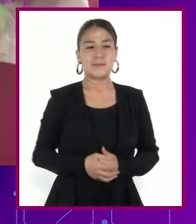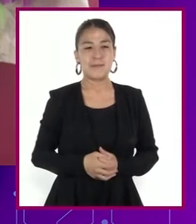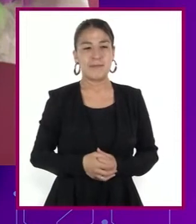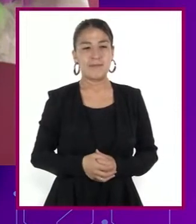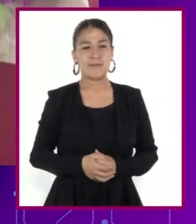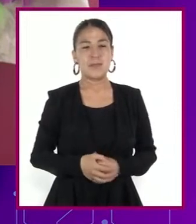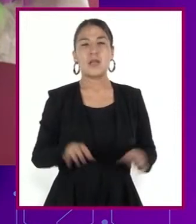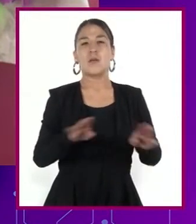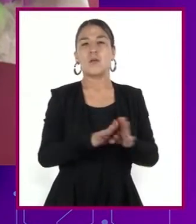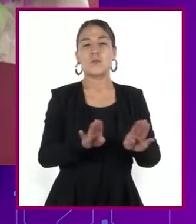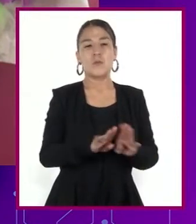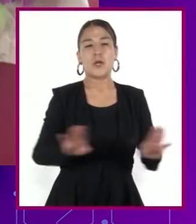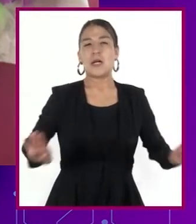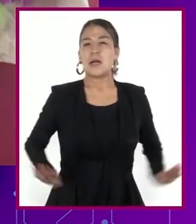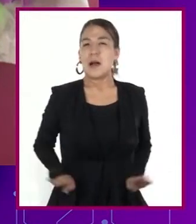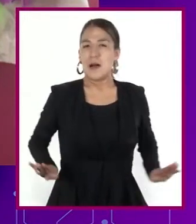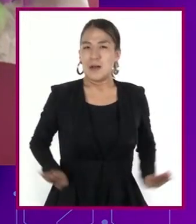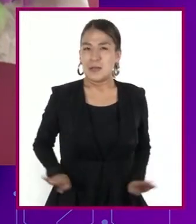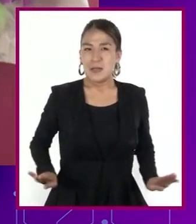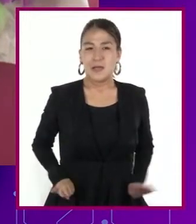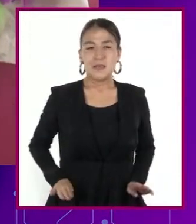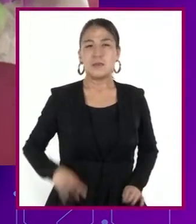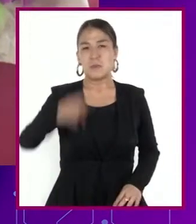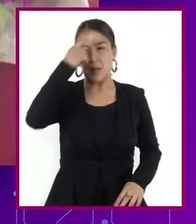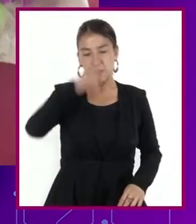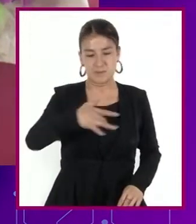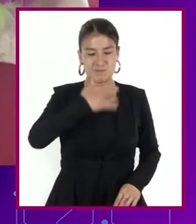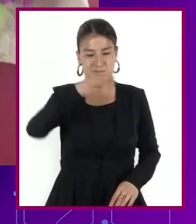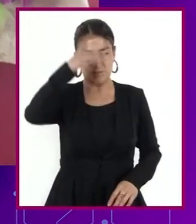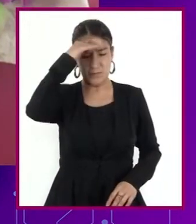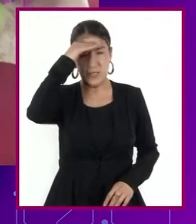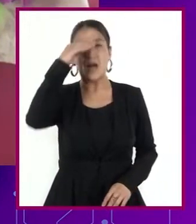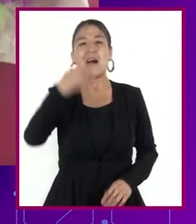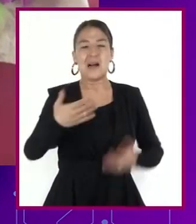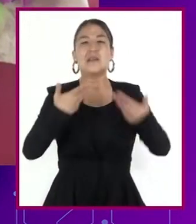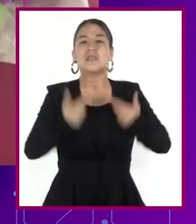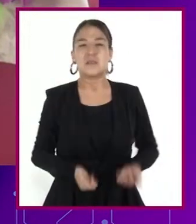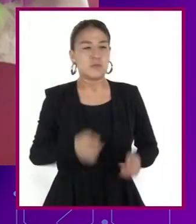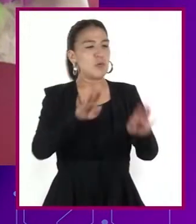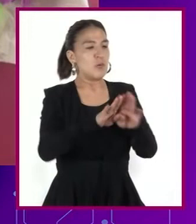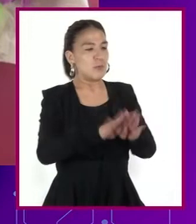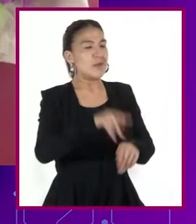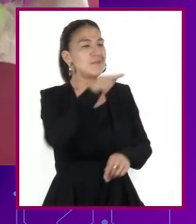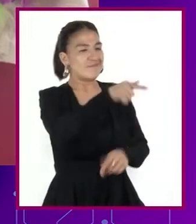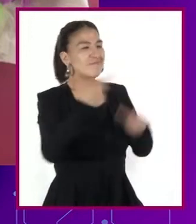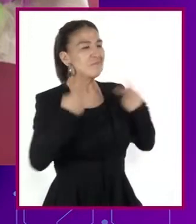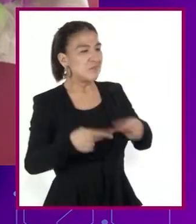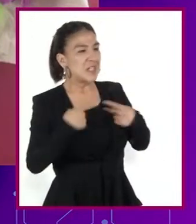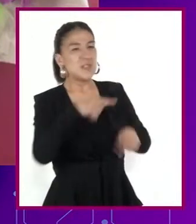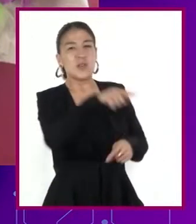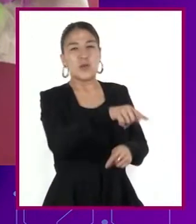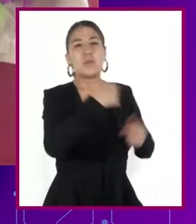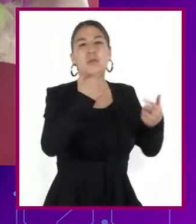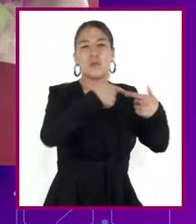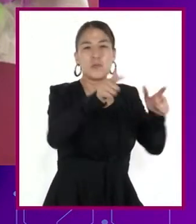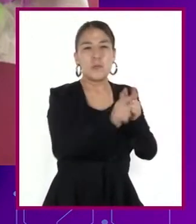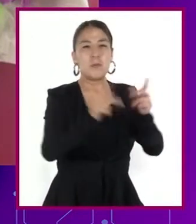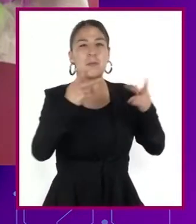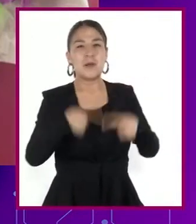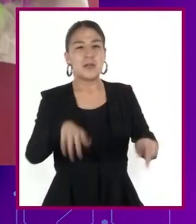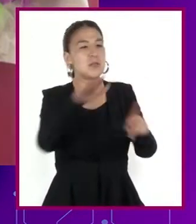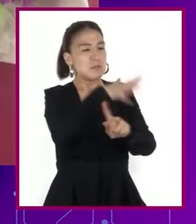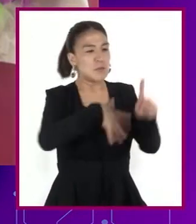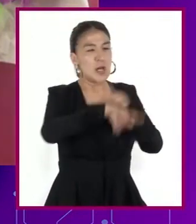una postura que le permita preocuparse por comprender a las y los demás para lograr un conjunto, una salida a